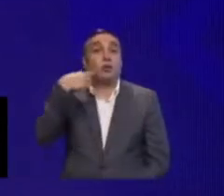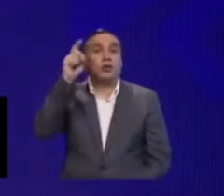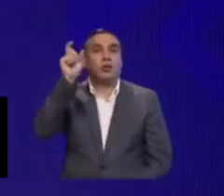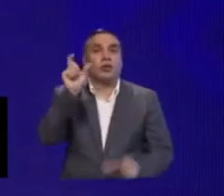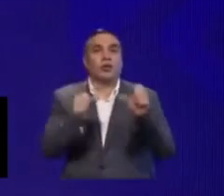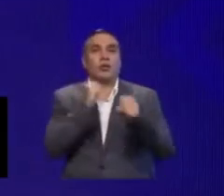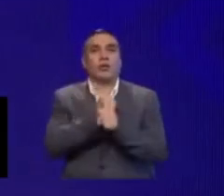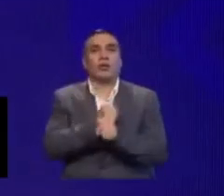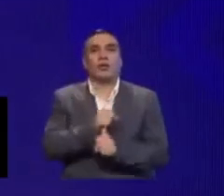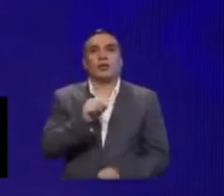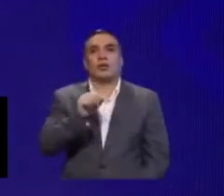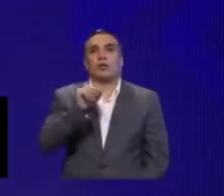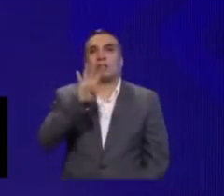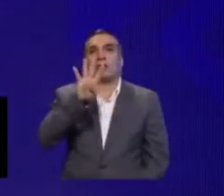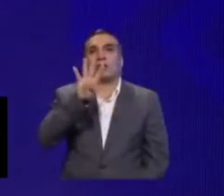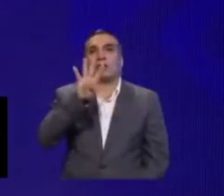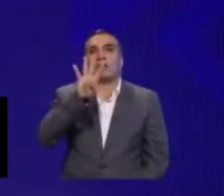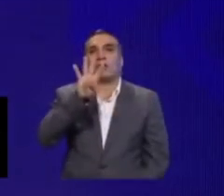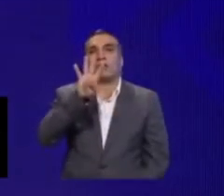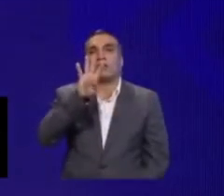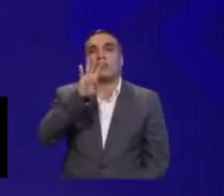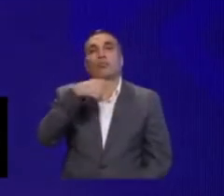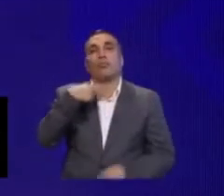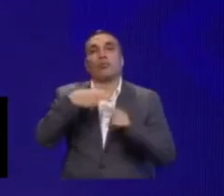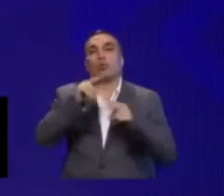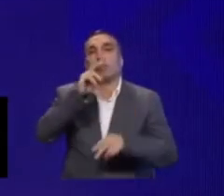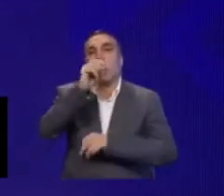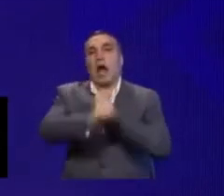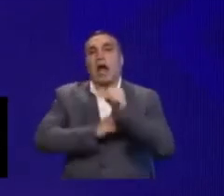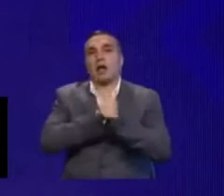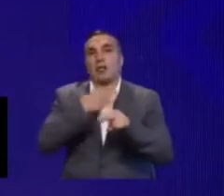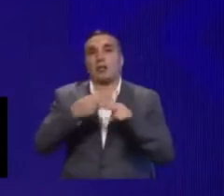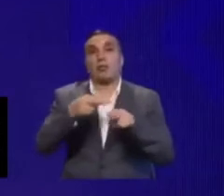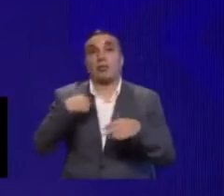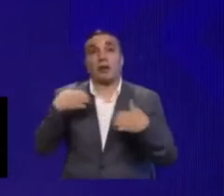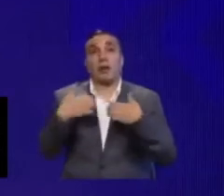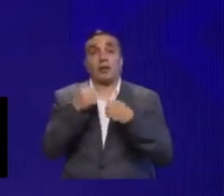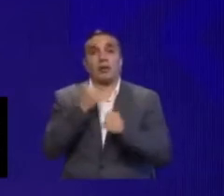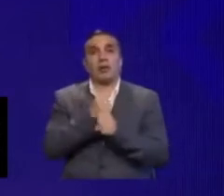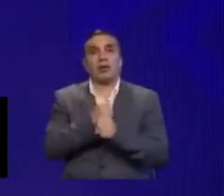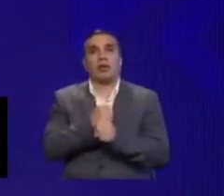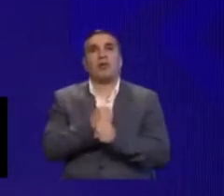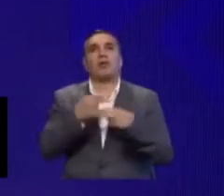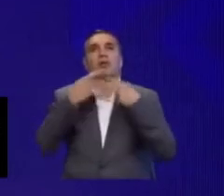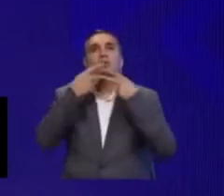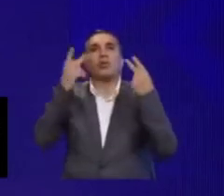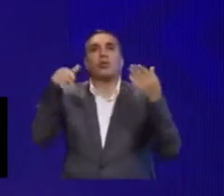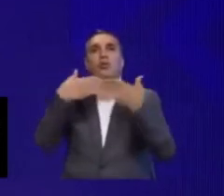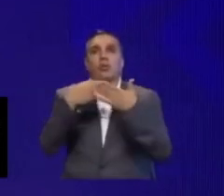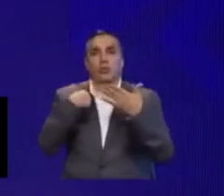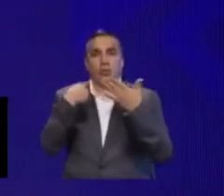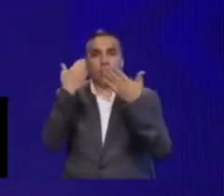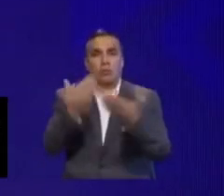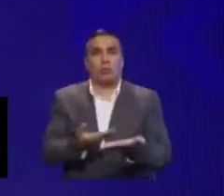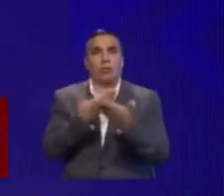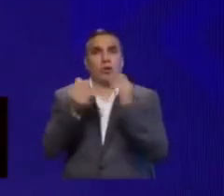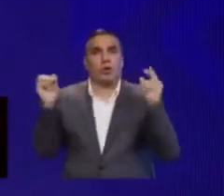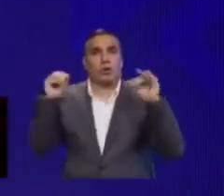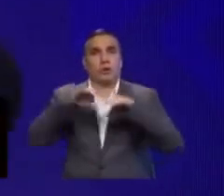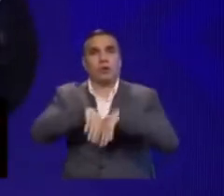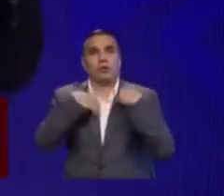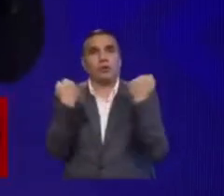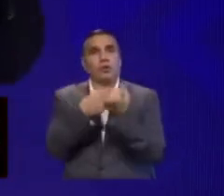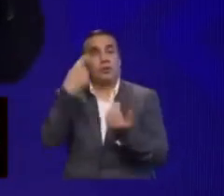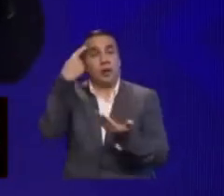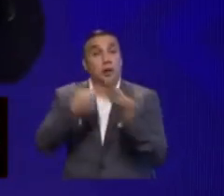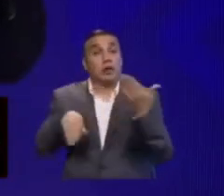2 millones de empleos en los próximos años. Yo quiero que, por favor, mi equipo de trabajo publique toda esta propuesta en mis redes sociales